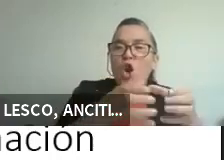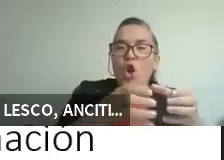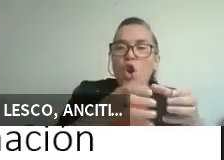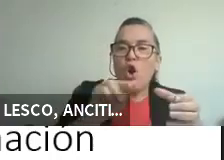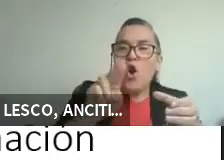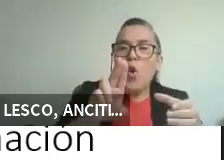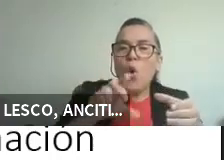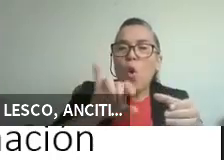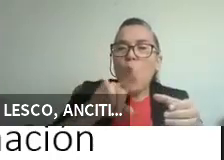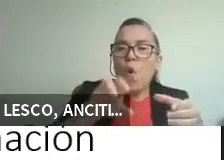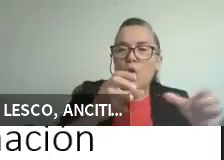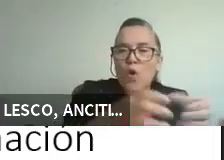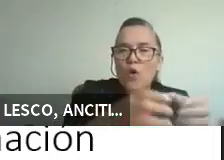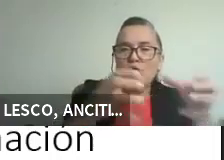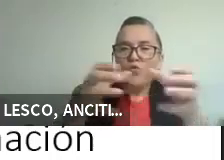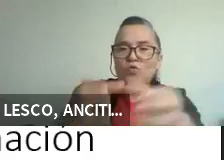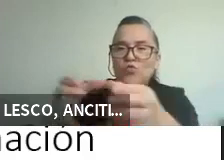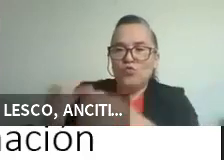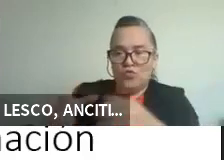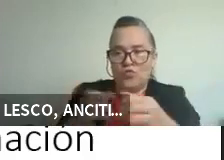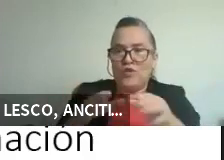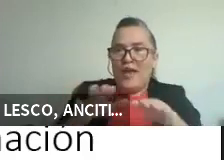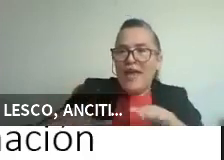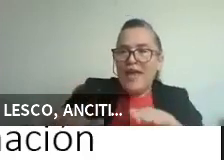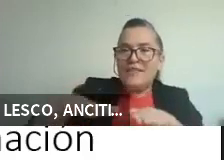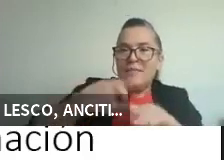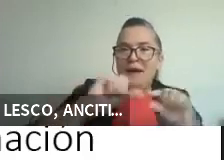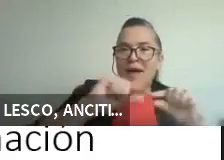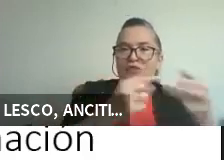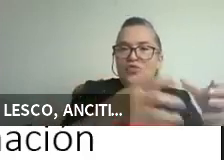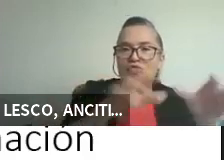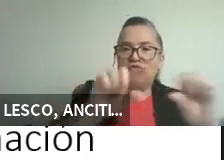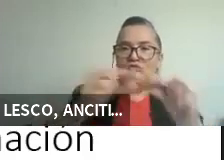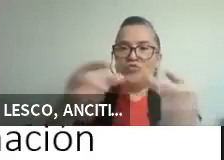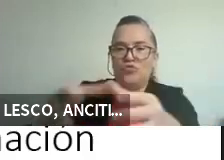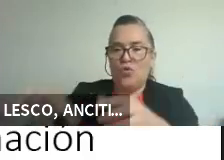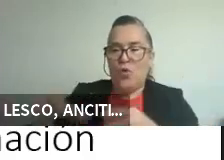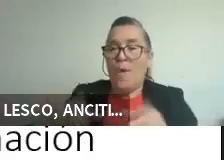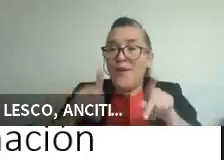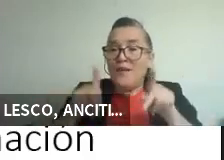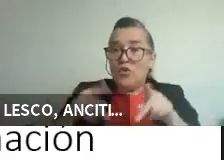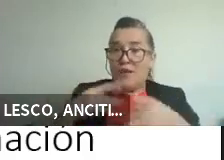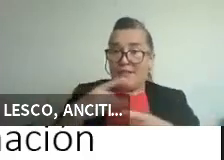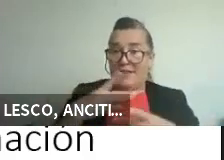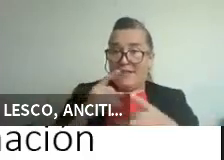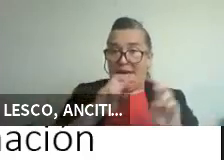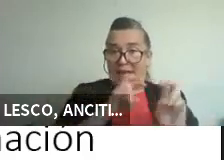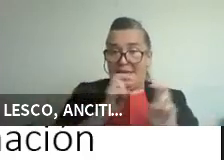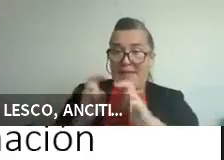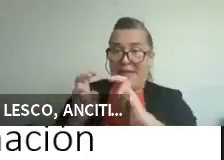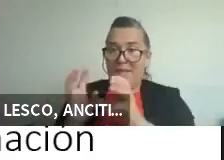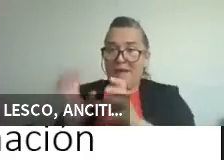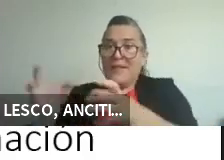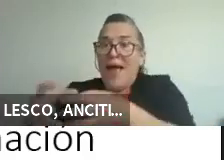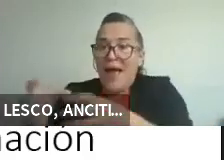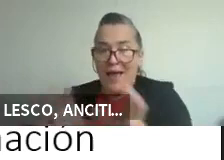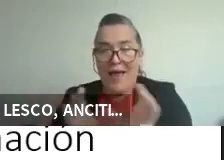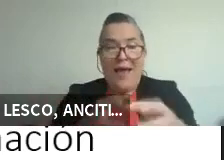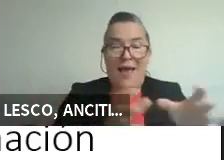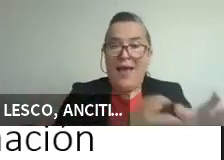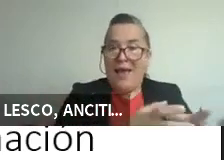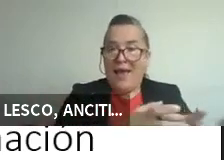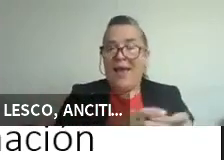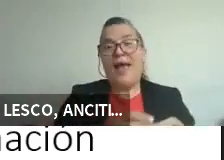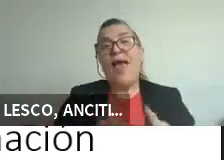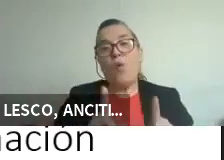espacios colectivos a donde se agrupen personas interesadas en determinados temas ojalá de una perspectiva inter y